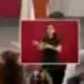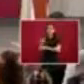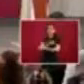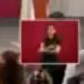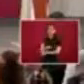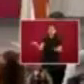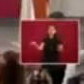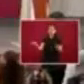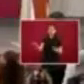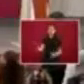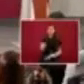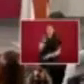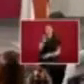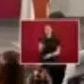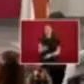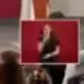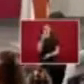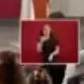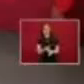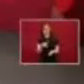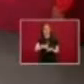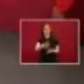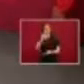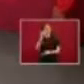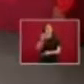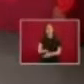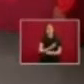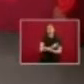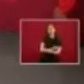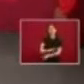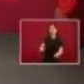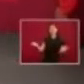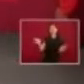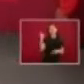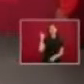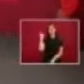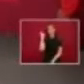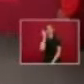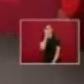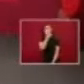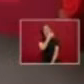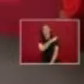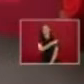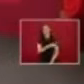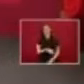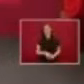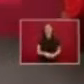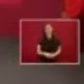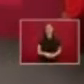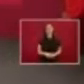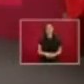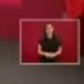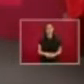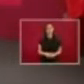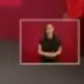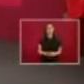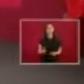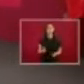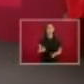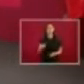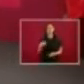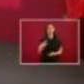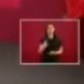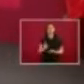oscurantismo informativa. Quiero preguntar una cosa, Francisco. ¿Se nota una actitud diferente por estrato socioeconómico? Sí,